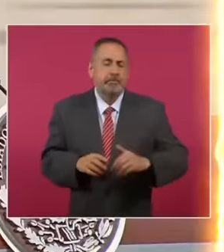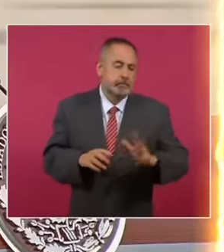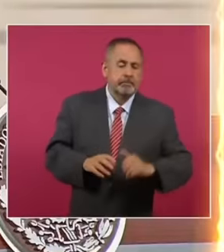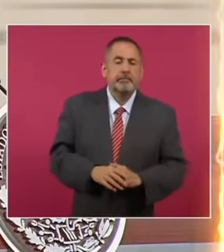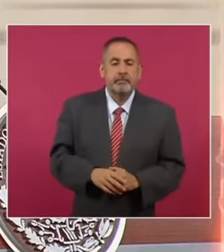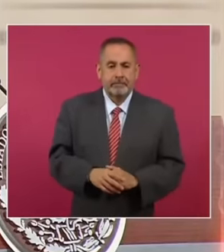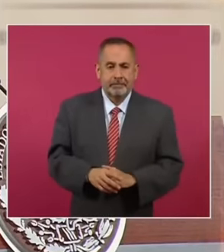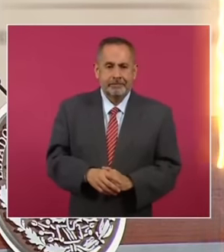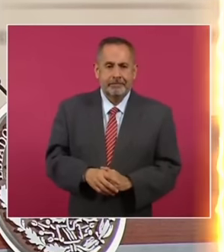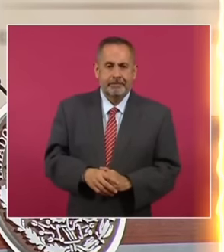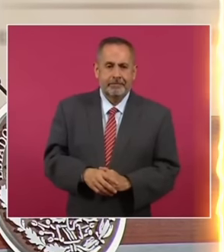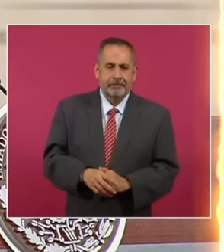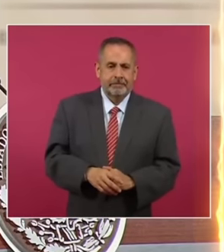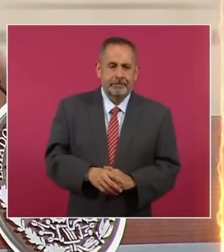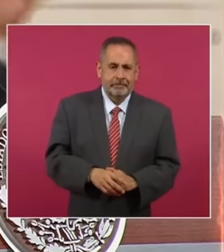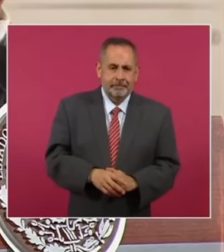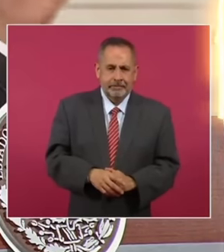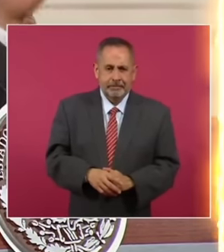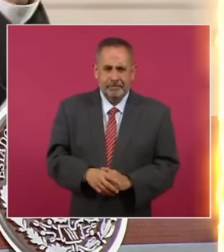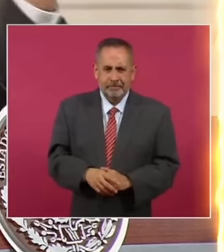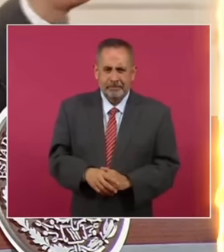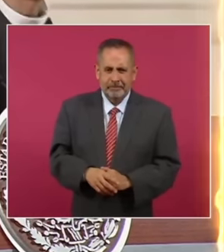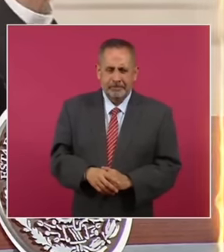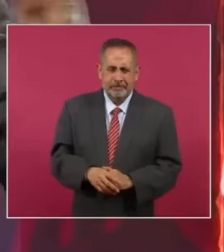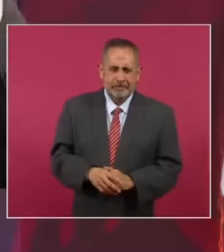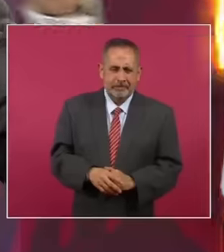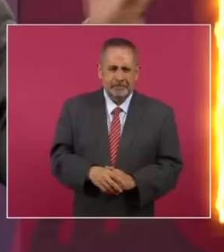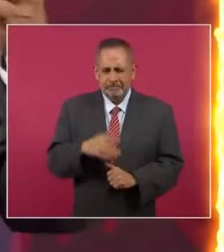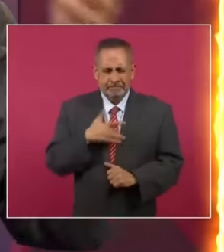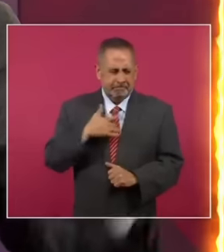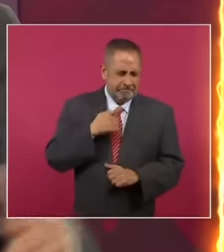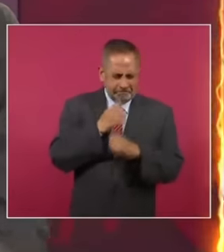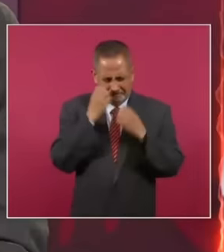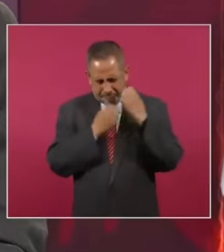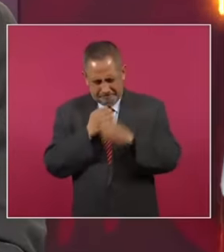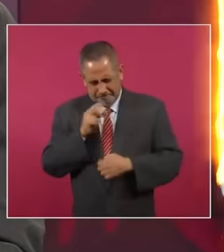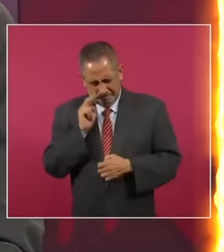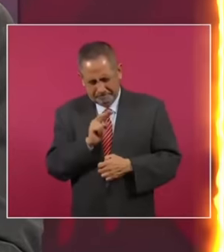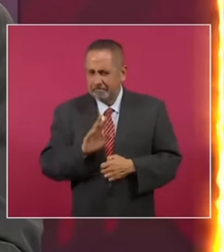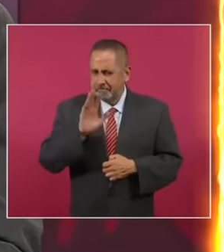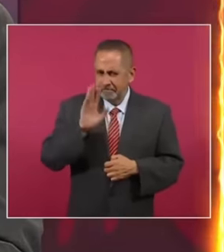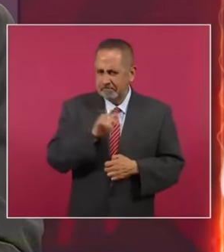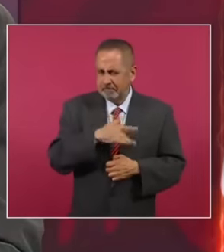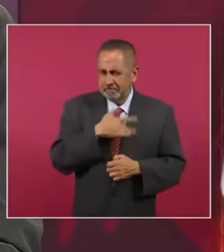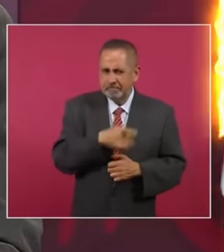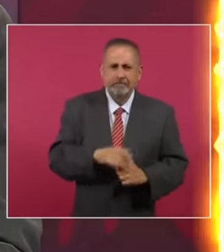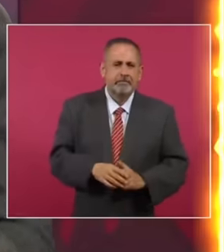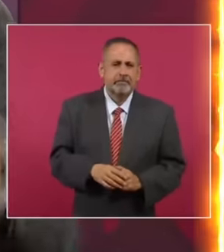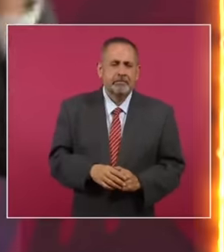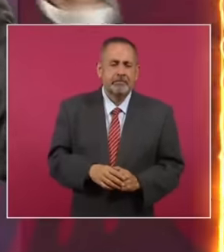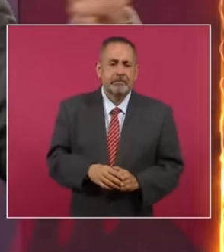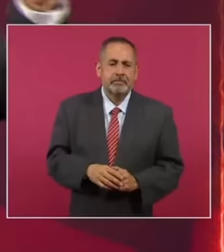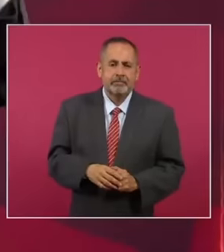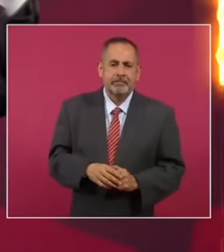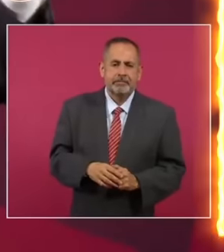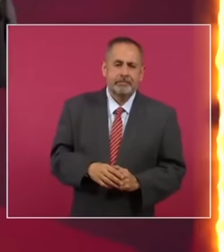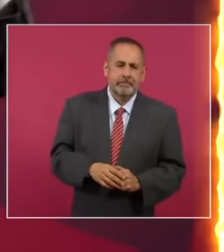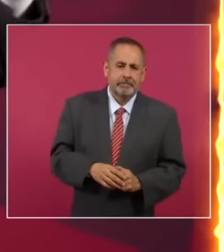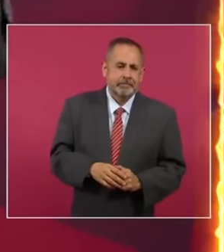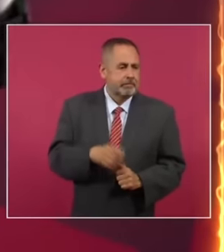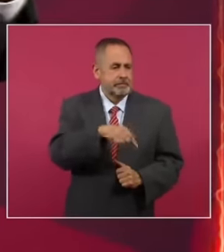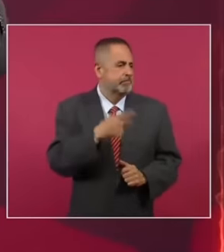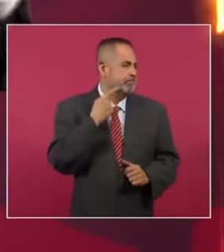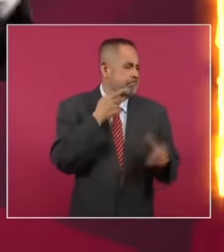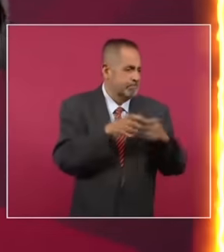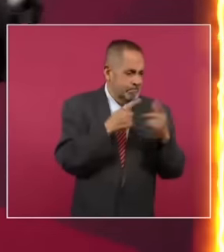Bueno, ¿qué es lo que estoy yo percibiendo? De que pues hay una